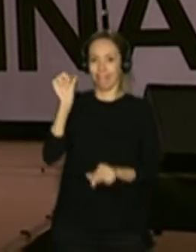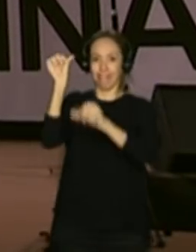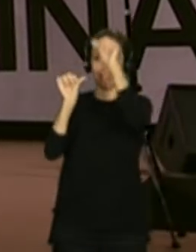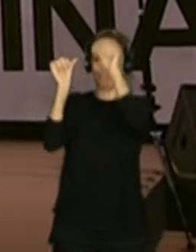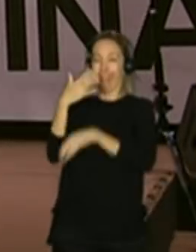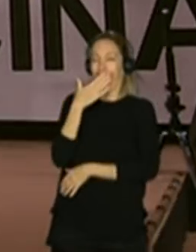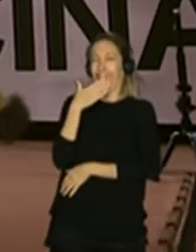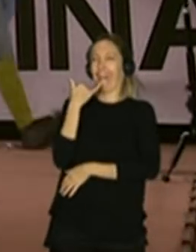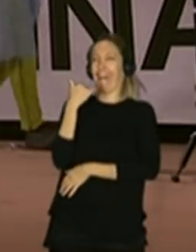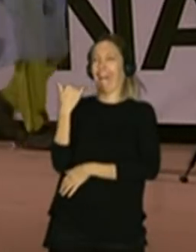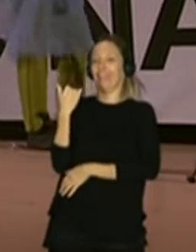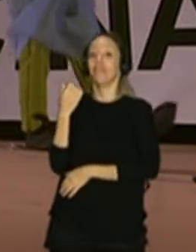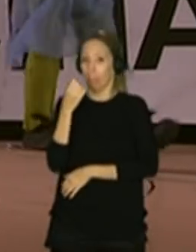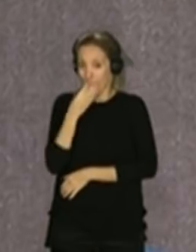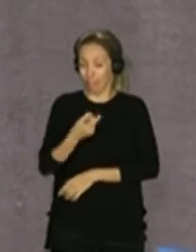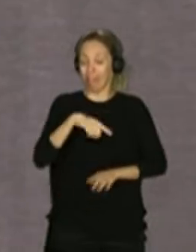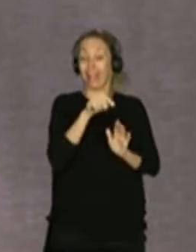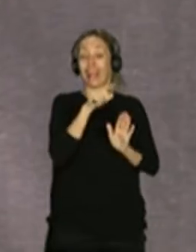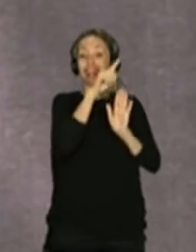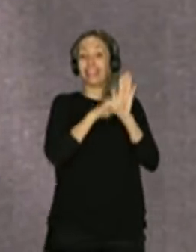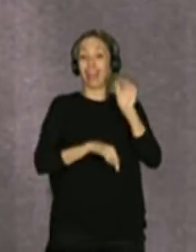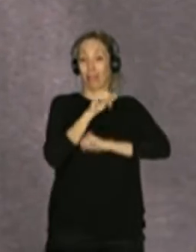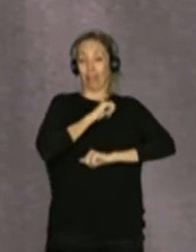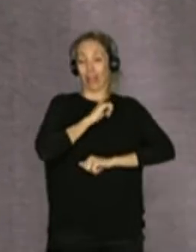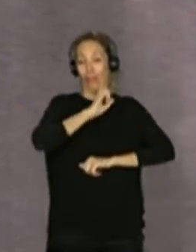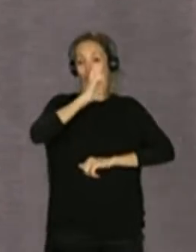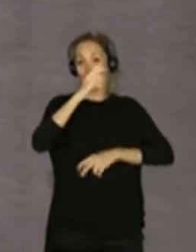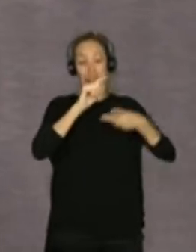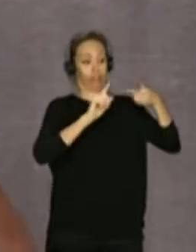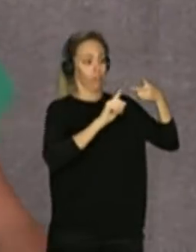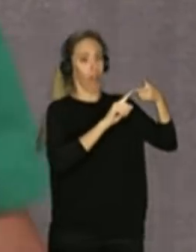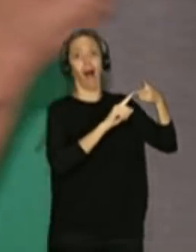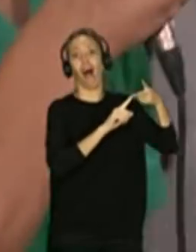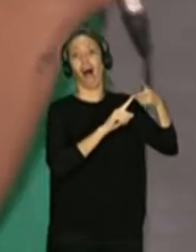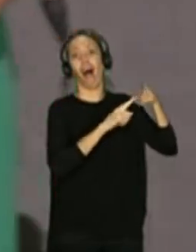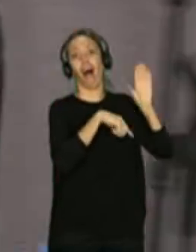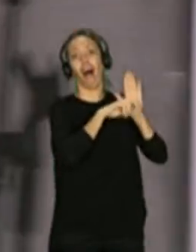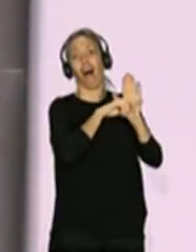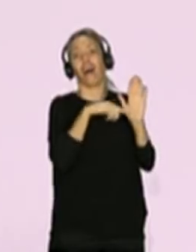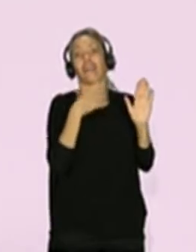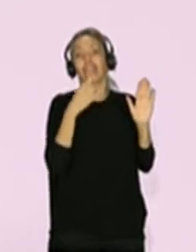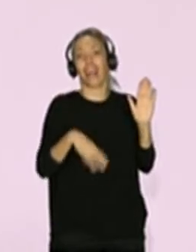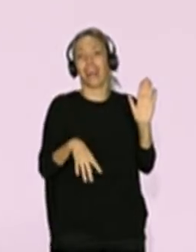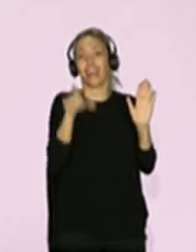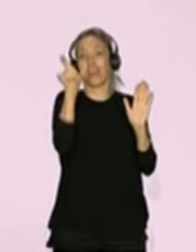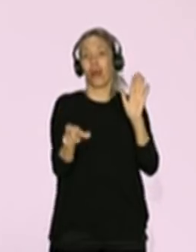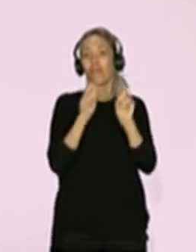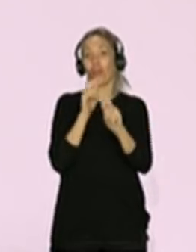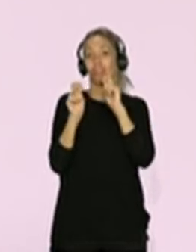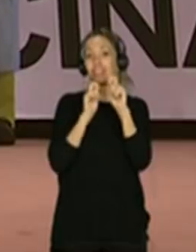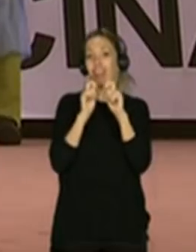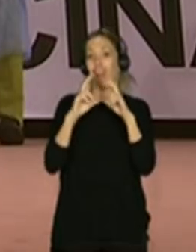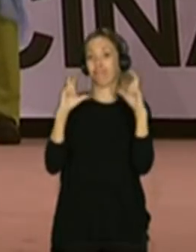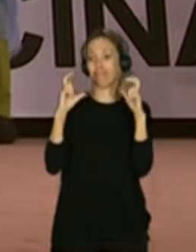El otro que tengo en segundo lugar, Humberto Gonal. Le vamos a hacer una